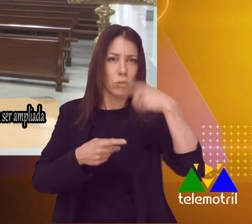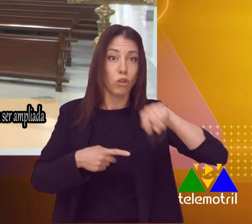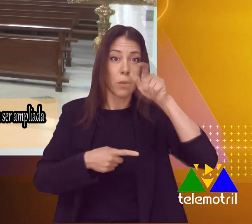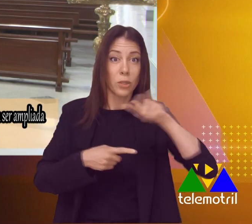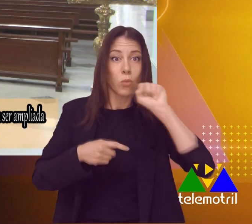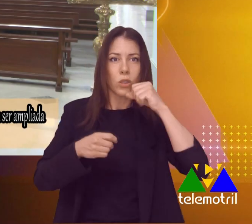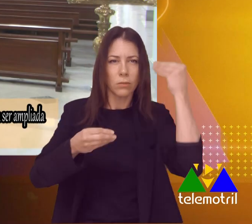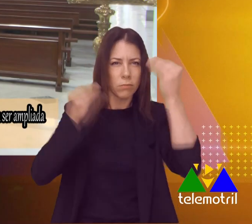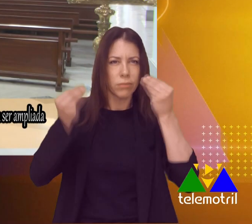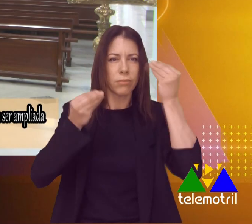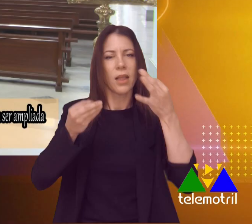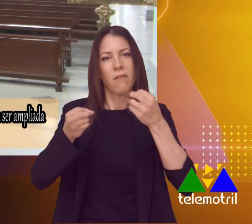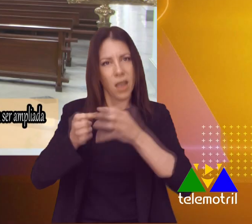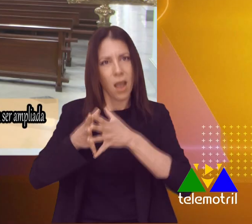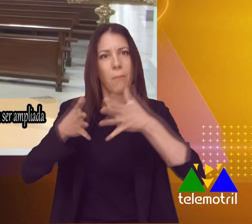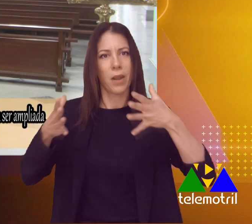la iglesia.